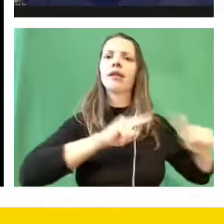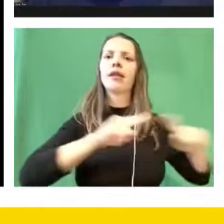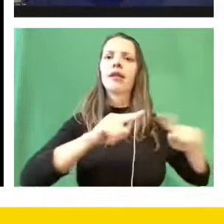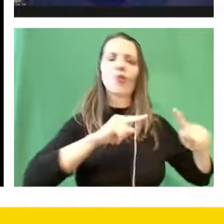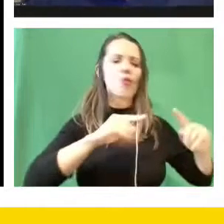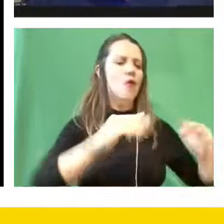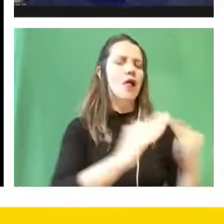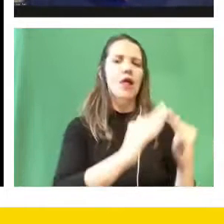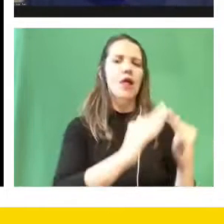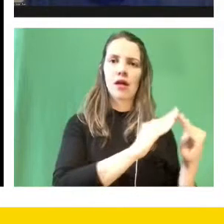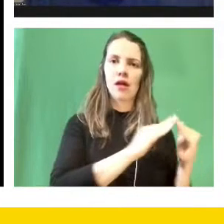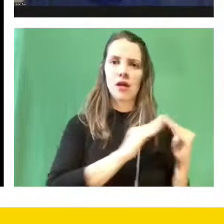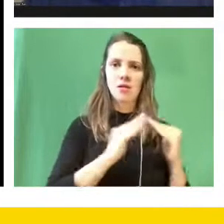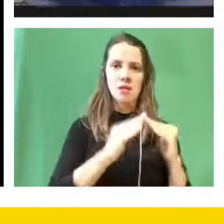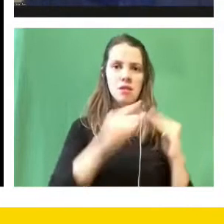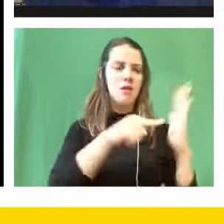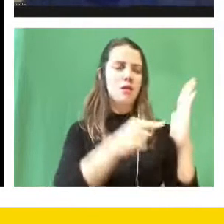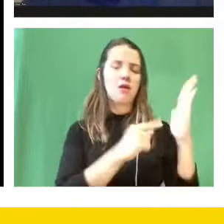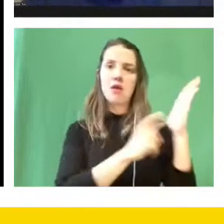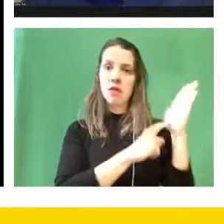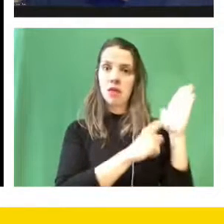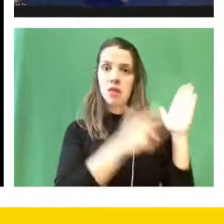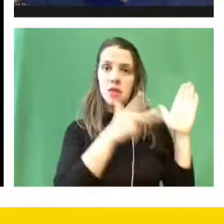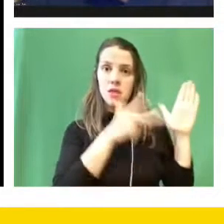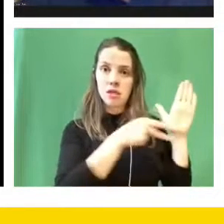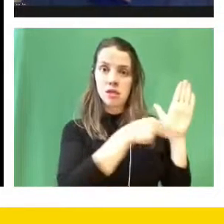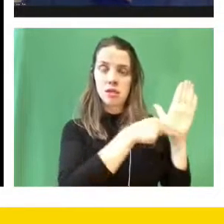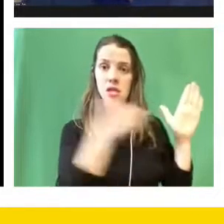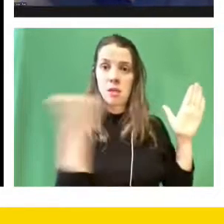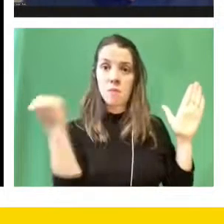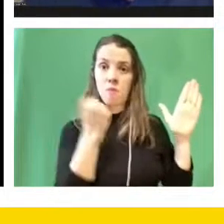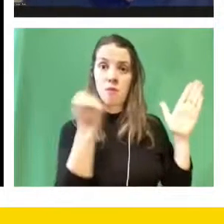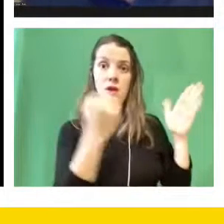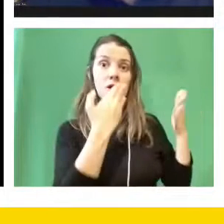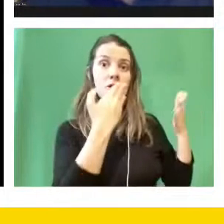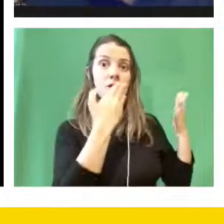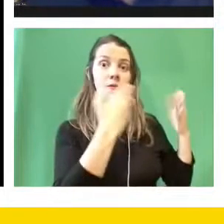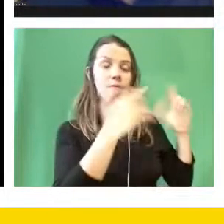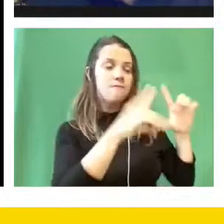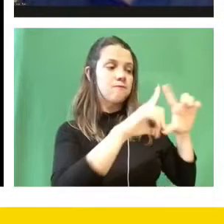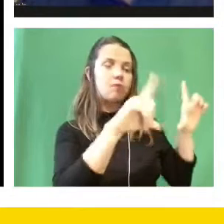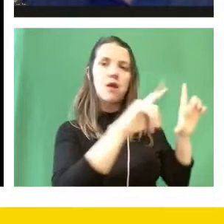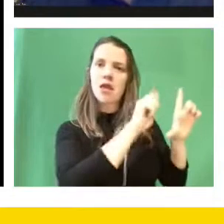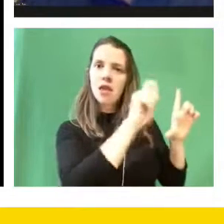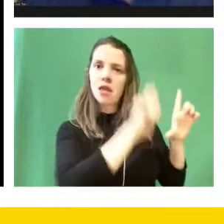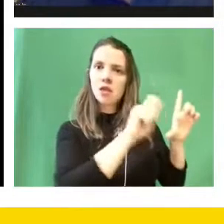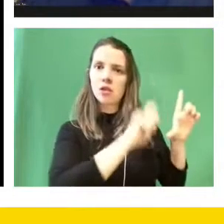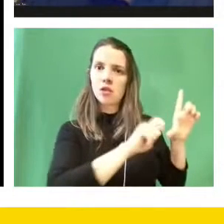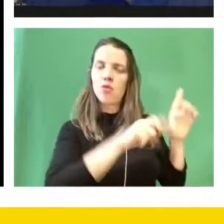planes de emergencia deben ser hechos conforme a dicha normativa técnica. Siguiente, por favor.